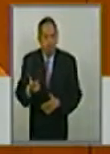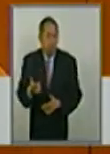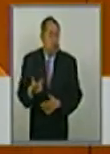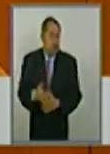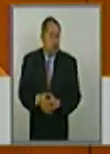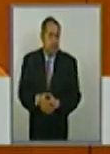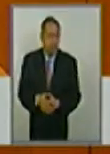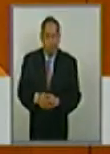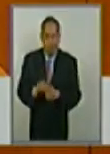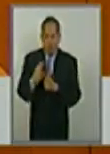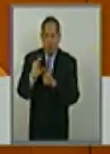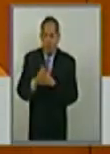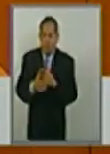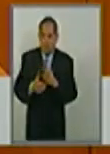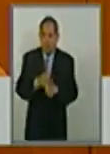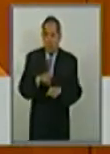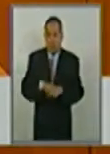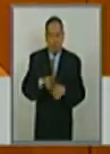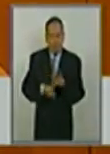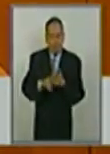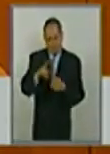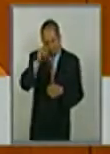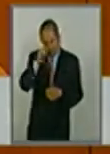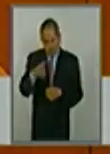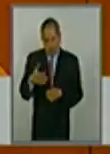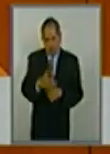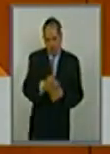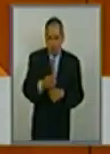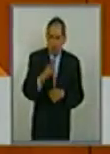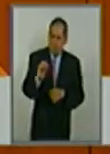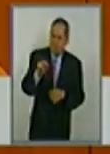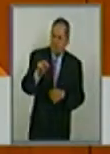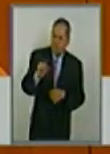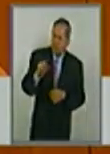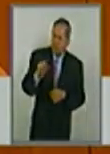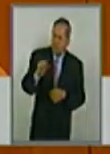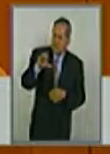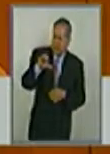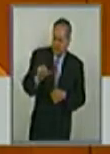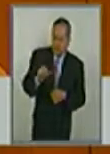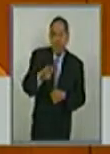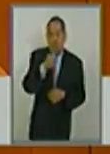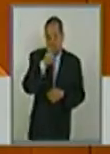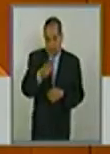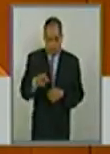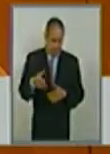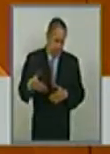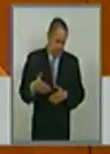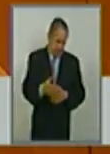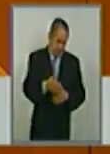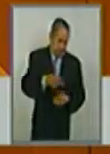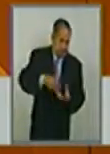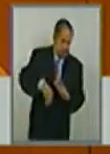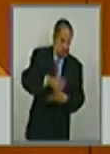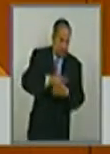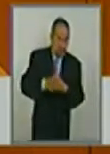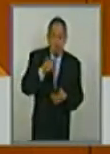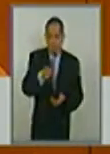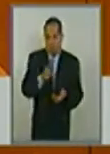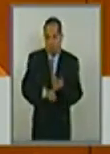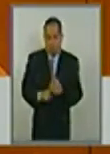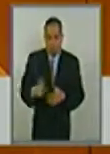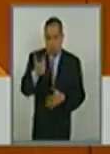La Comisión Nacional de Acuacultura y Pesca, la CONAPESCA, señala que es la actividad pesquera, representa